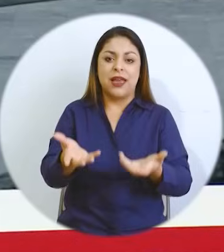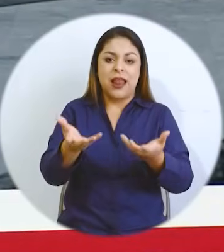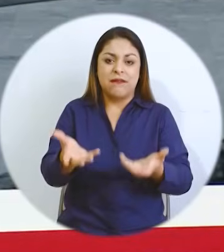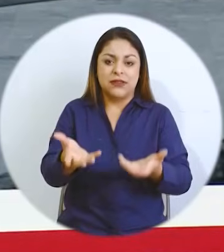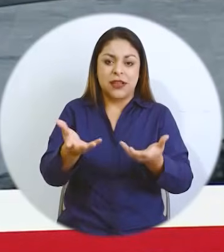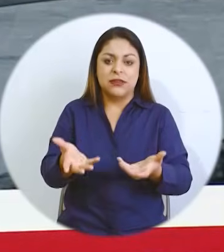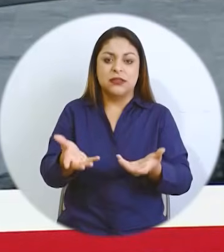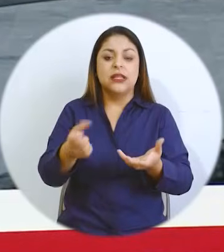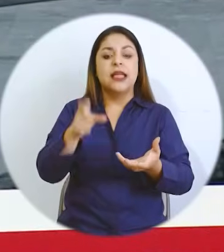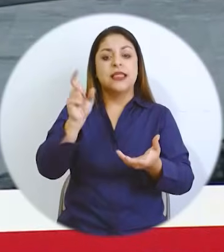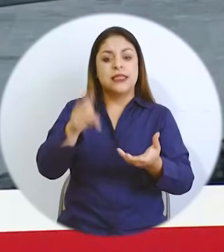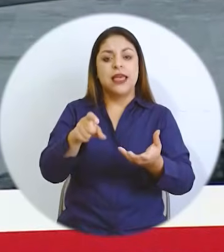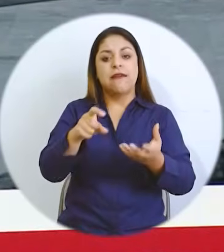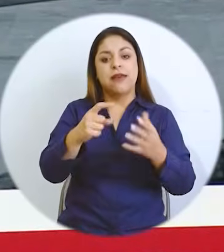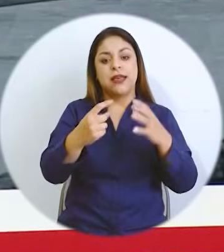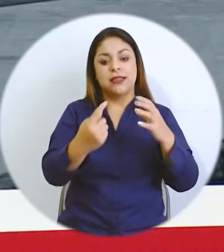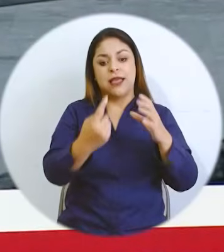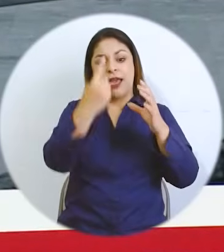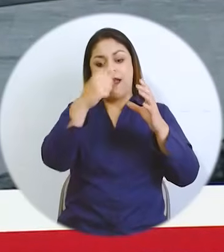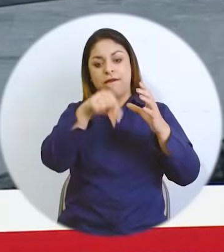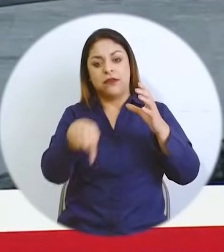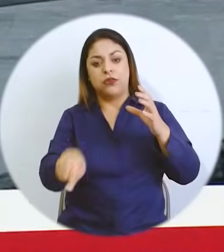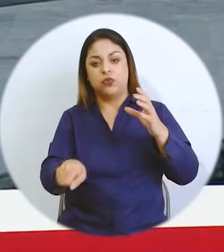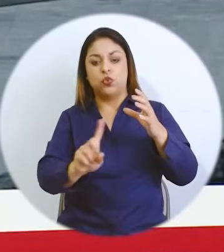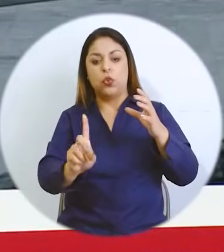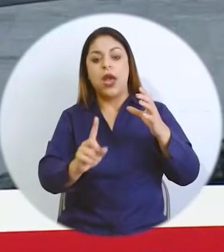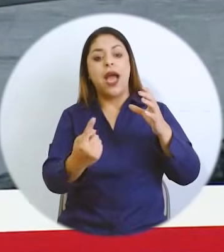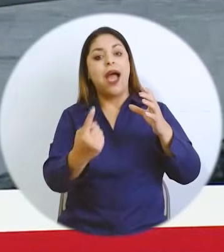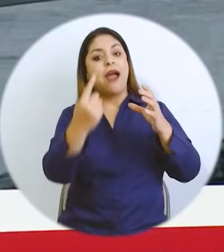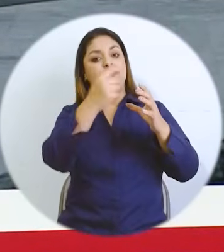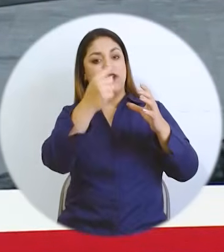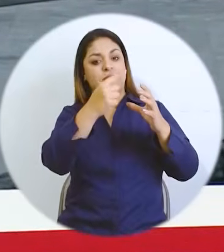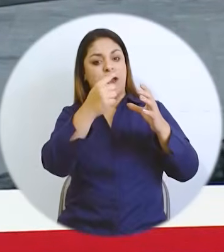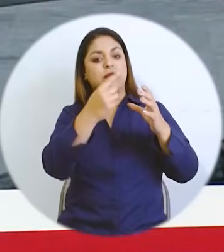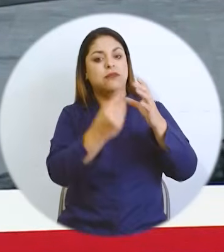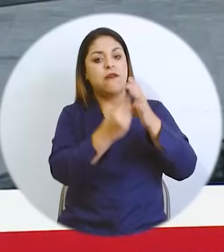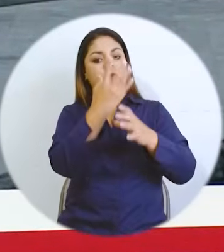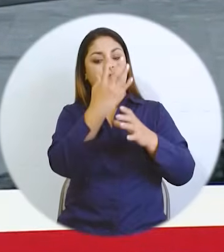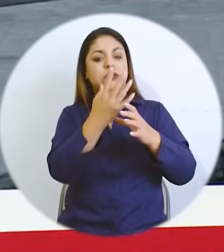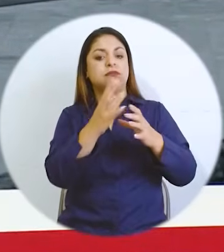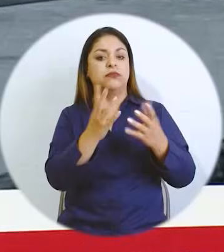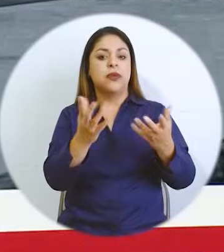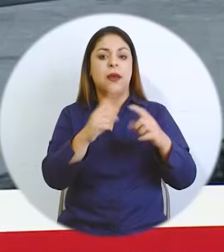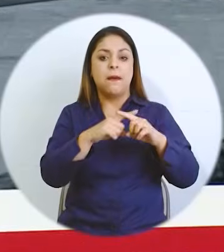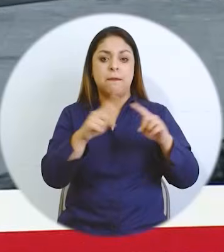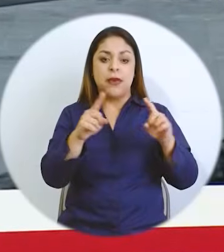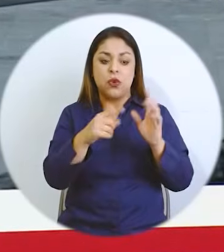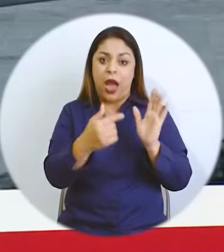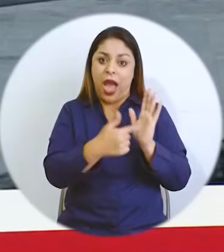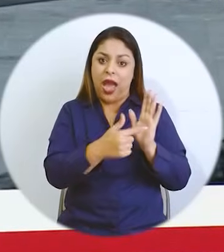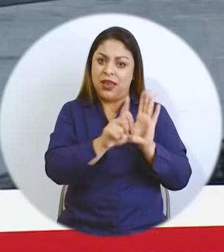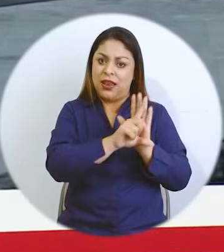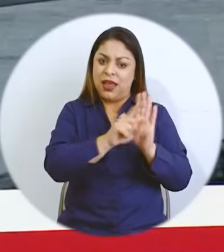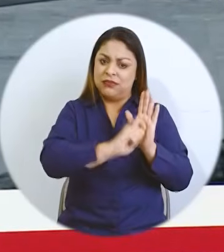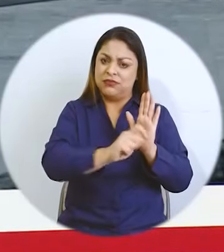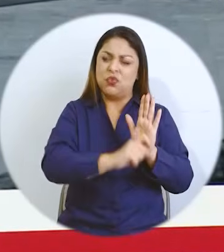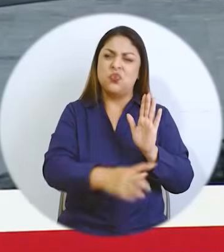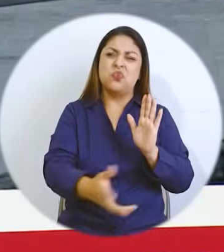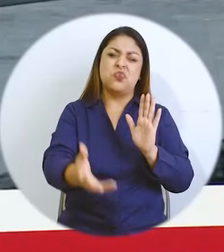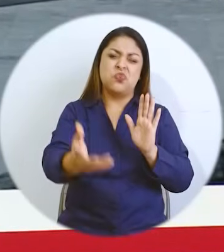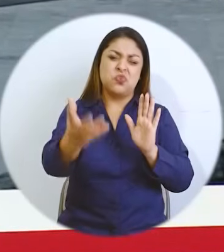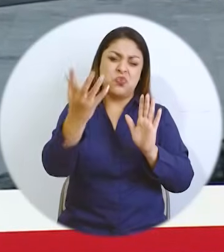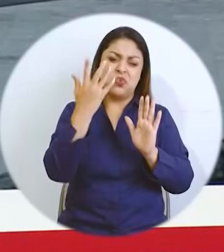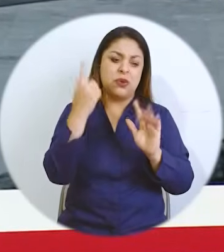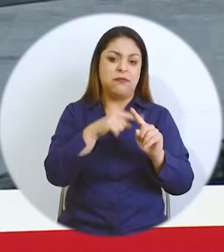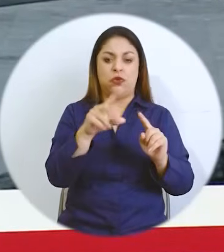debe de protegerse es aguas arriba de esa fuente. Aguas arriba de esa fuente, muchas veces esos 200 metros de radio fijo, bueno, no se están cumpliendo, aunque